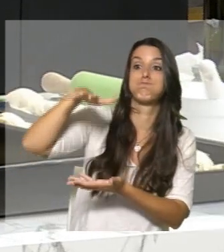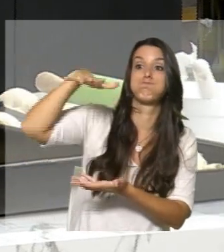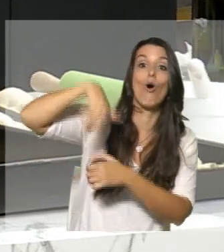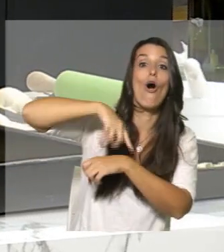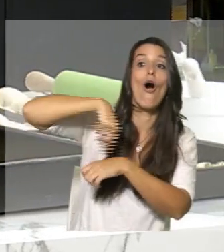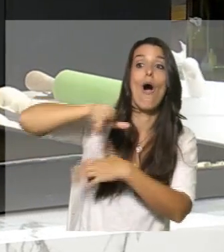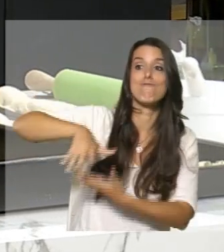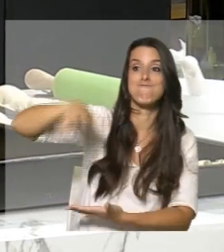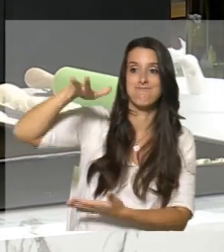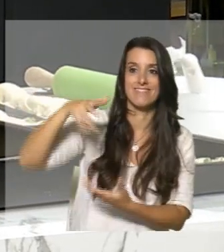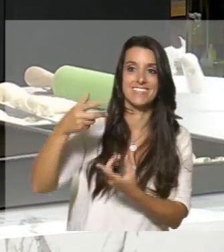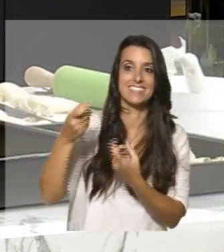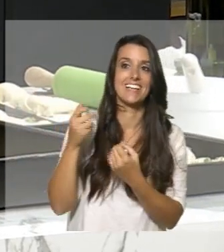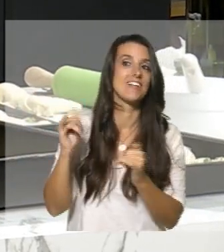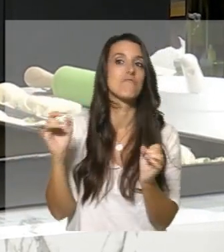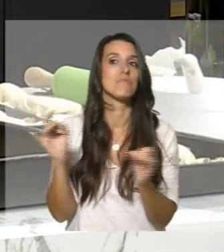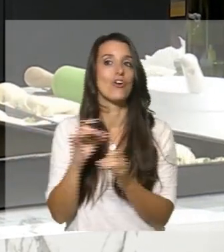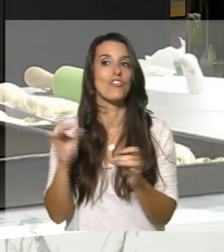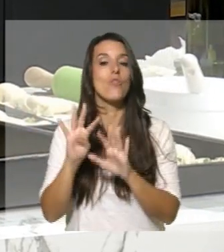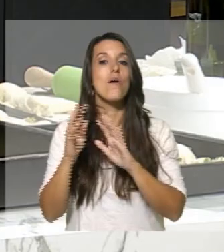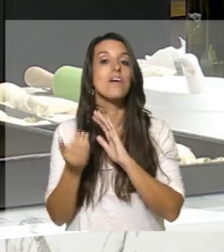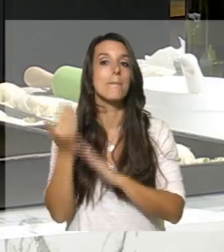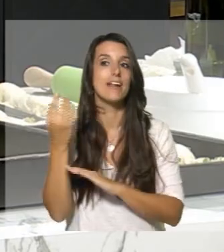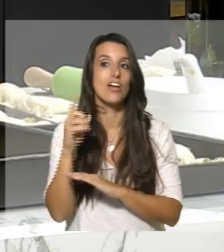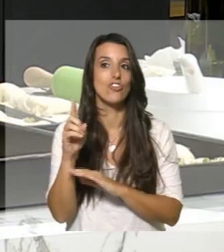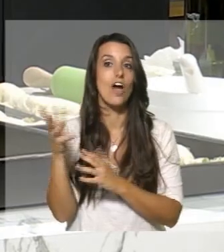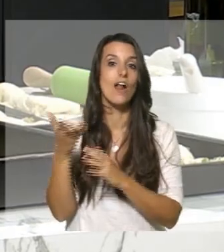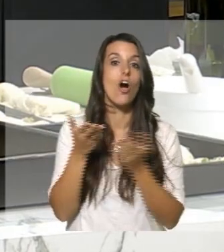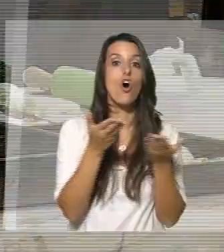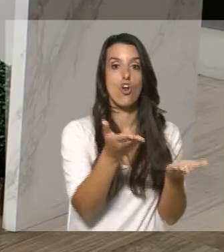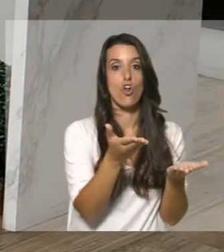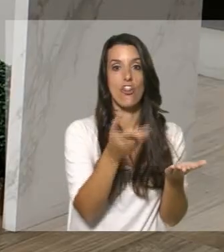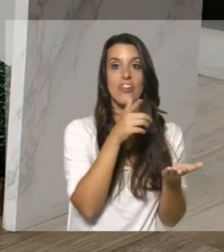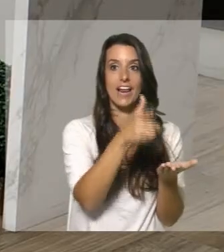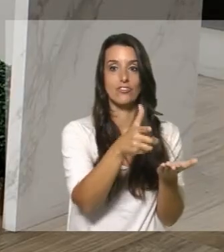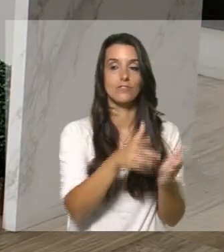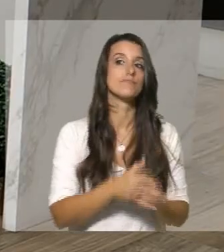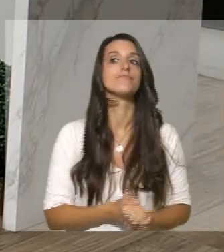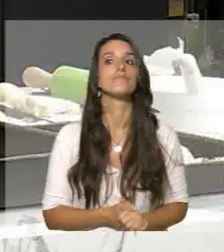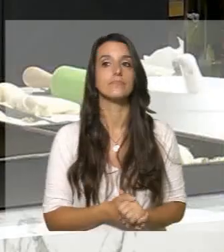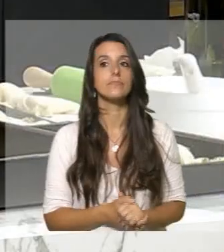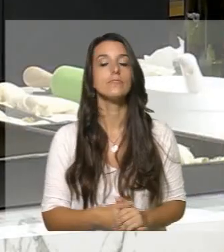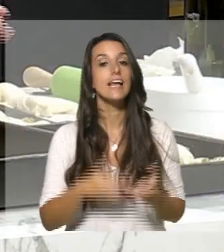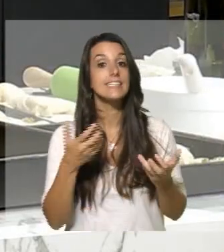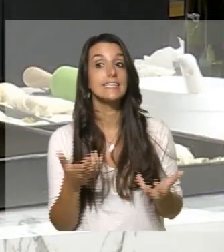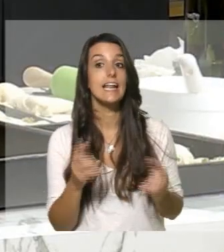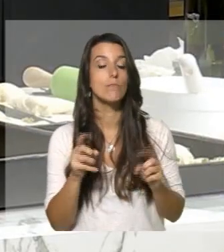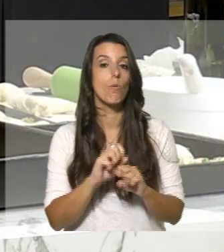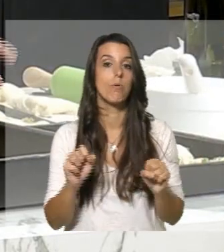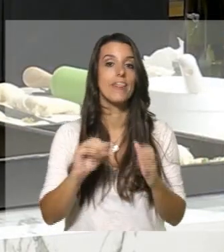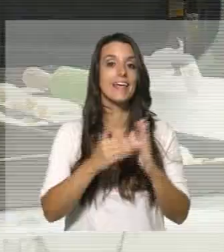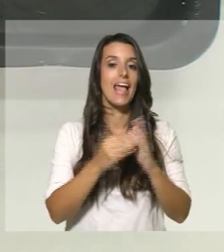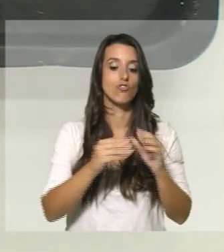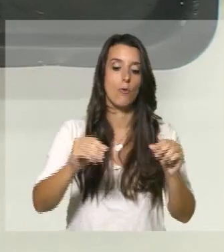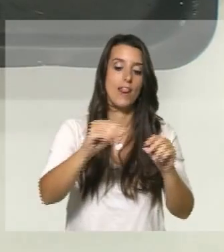a necesitar, claro, estaba leudando de las 9 de la mañana, así que las voy a llevar directo al horno. Perfecto. Porque van a quedar bien, ¿está? Si quisieran acá también le pueden poner quesito